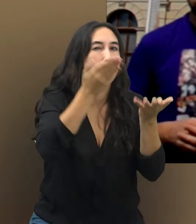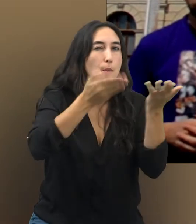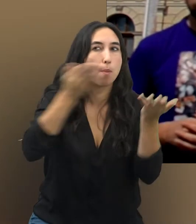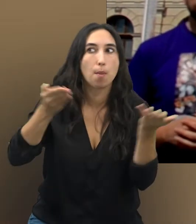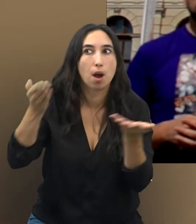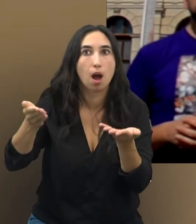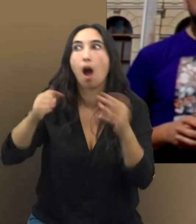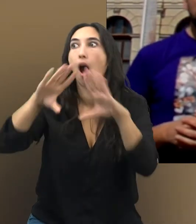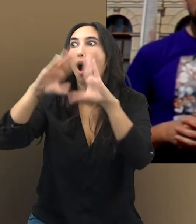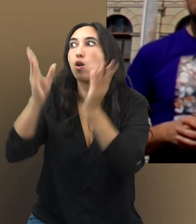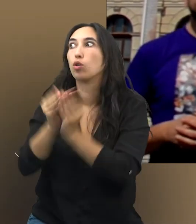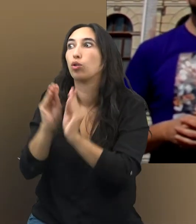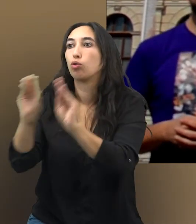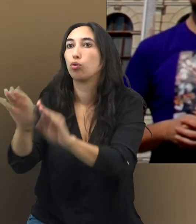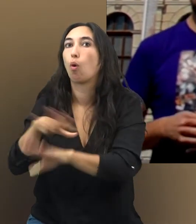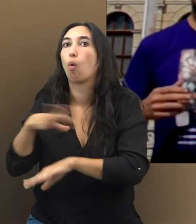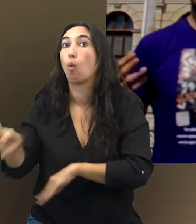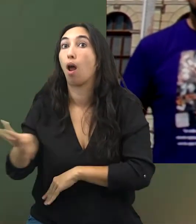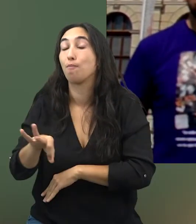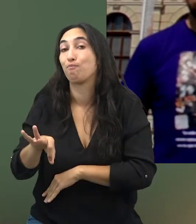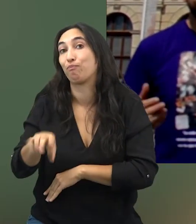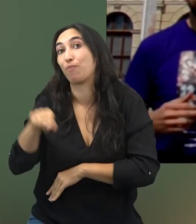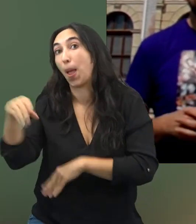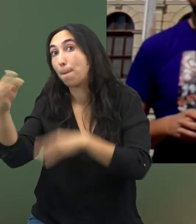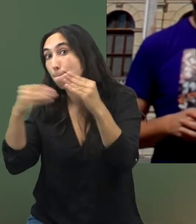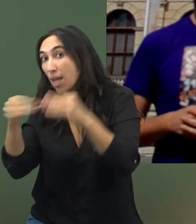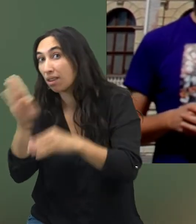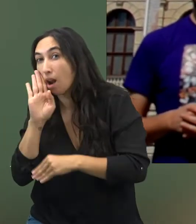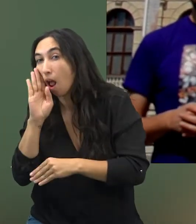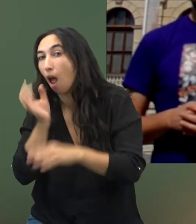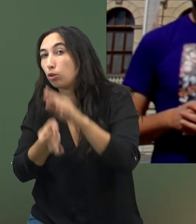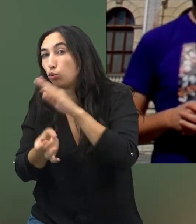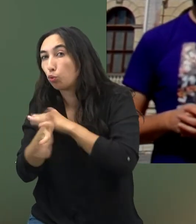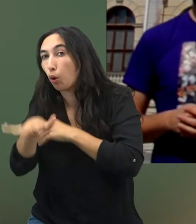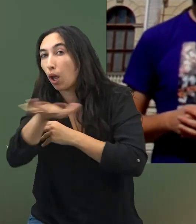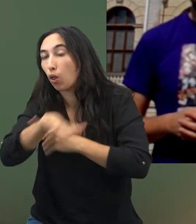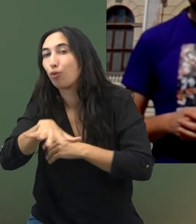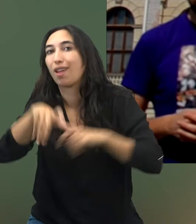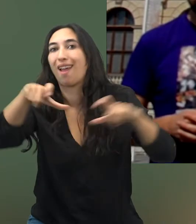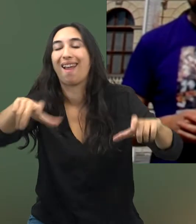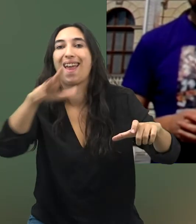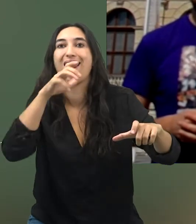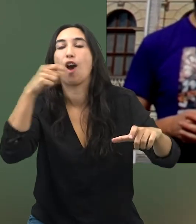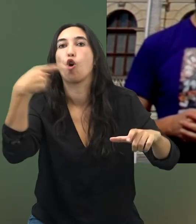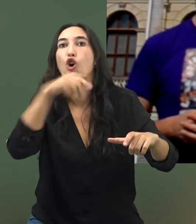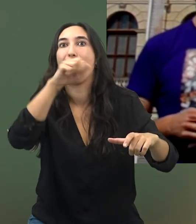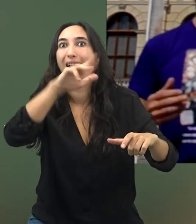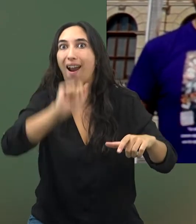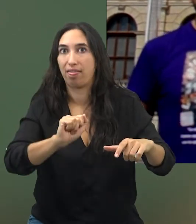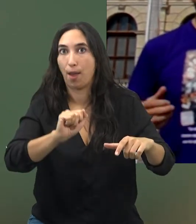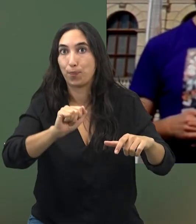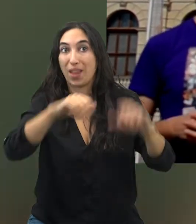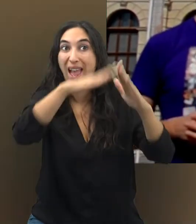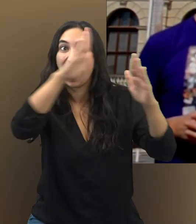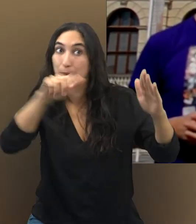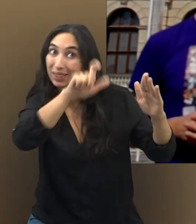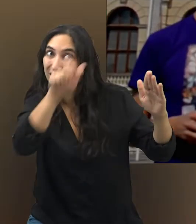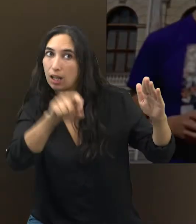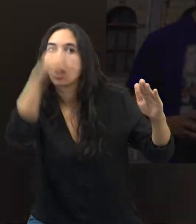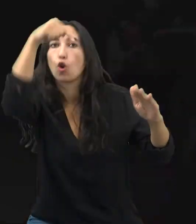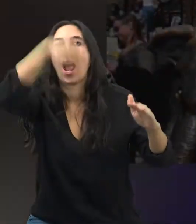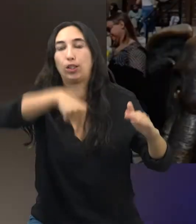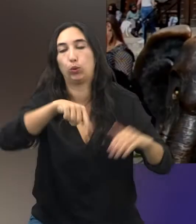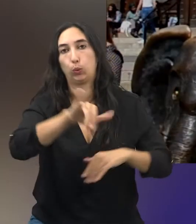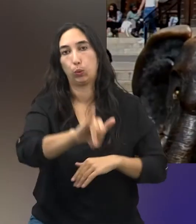conclusión de que lo más probable es que sea el origen del material provenga del lago Garda, al sur de los Alpes italianos.